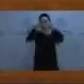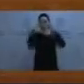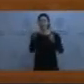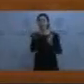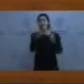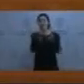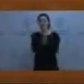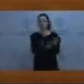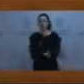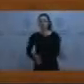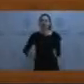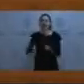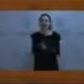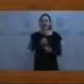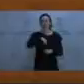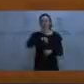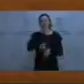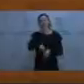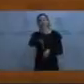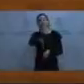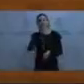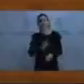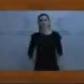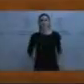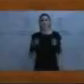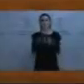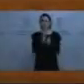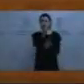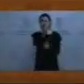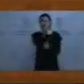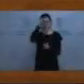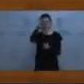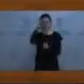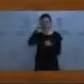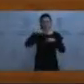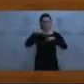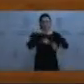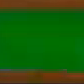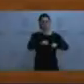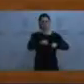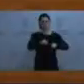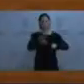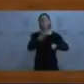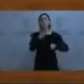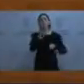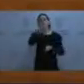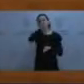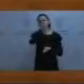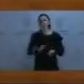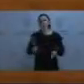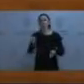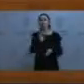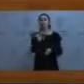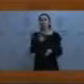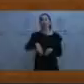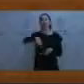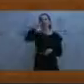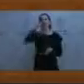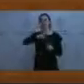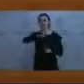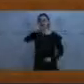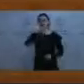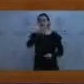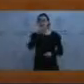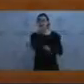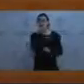Entienda que los auxiliares y los profesionales de enfermería se preocupen cuando ven que, por ejemplo, en Mieres o en Cabueñes, entre la sobrecarga en el